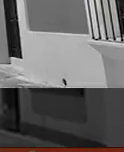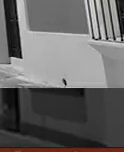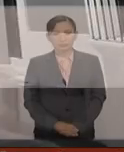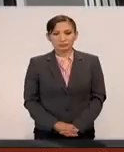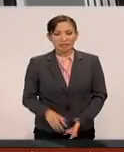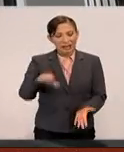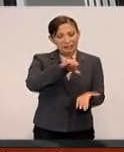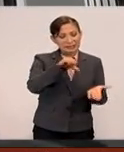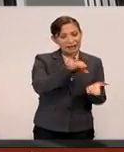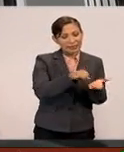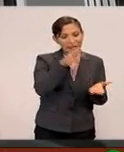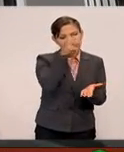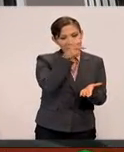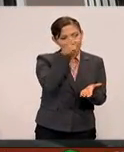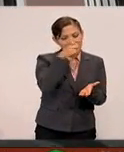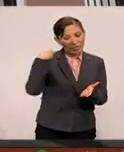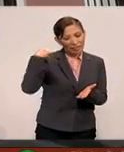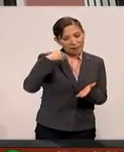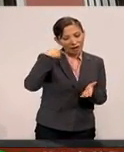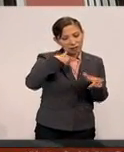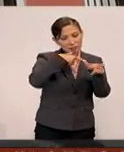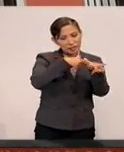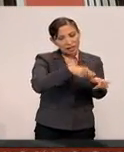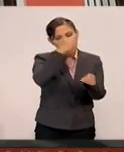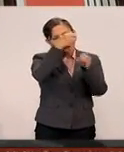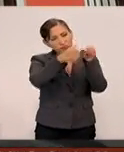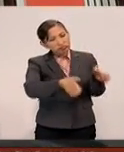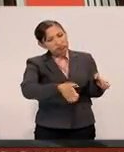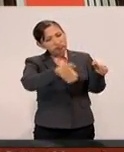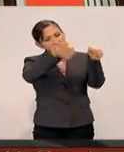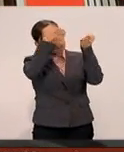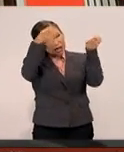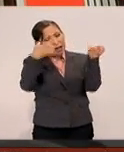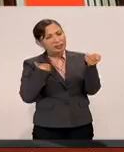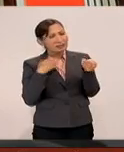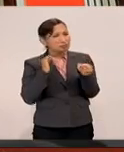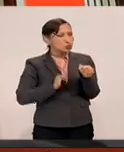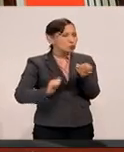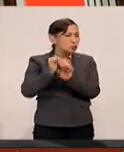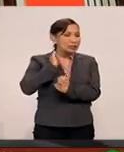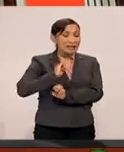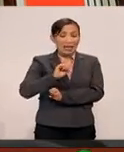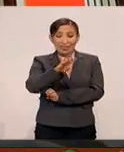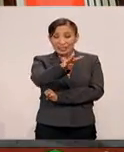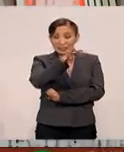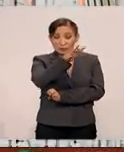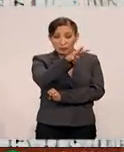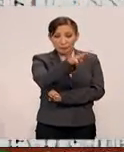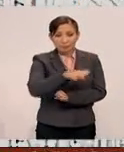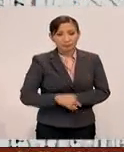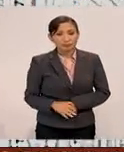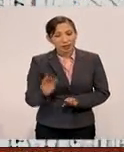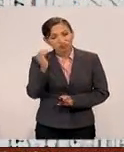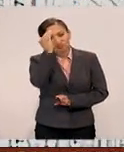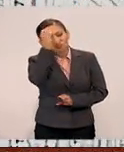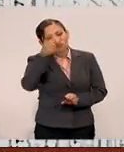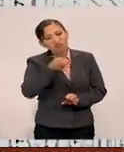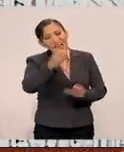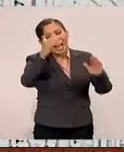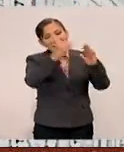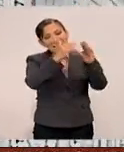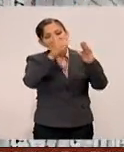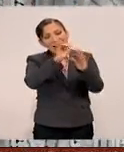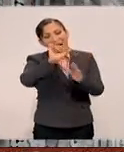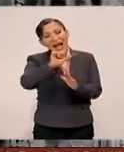El centro de Villahermosa, Tabasco, mantiene una obra arquitectónica nacional que data del siglo XIX. Conocido como Casa de